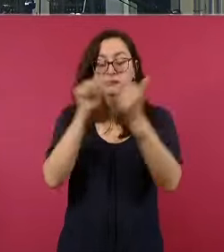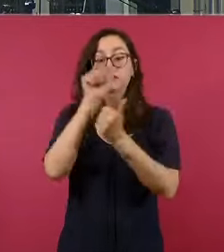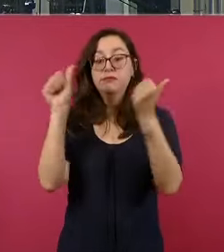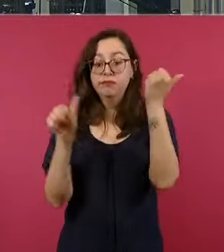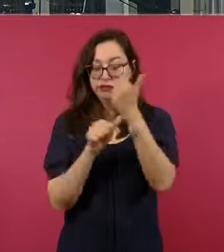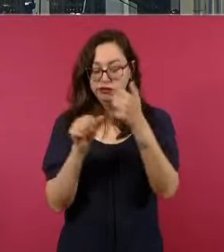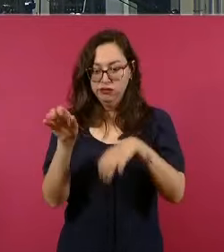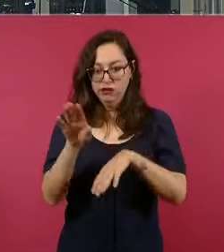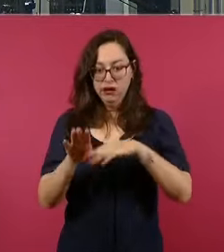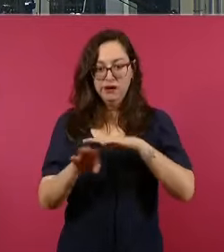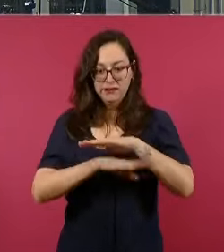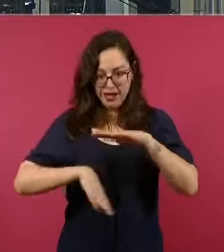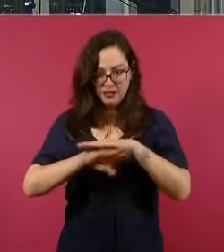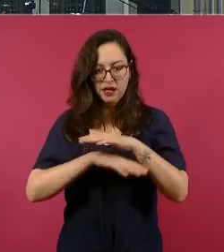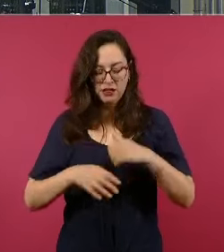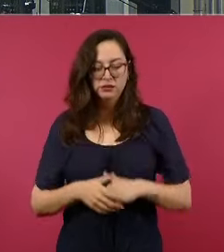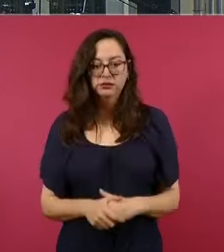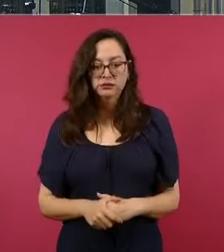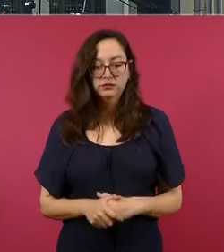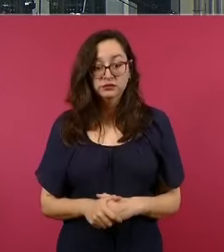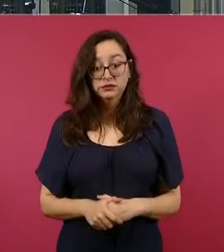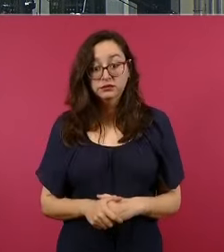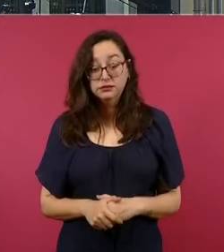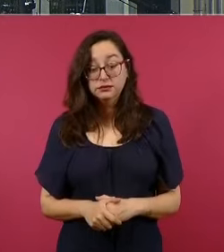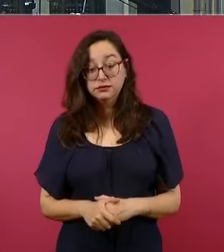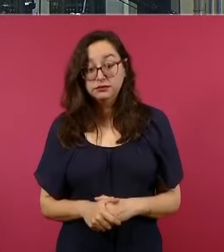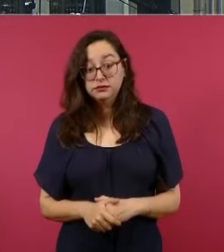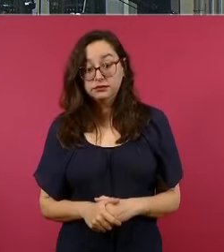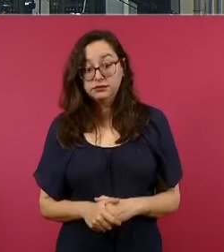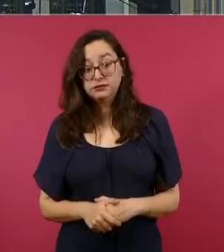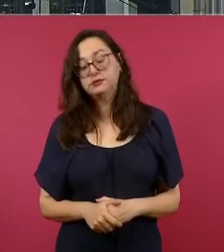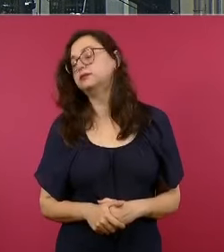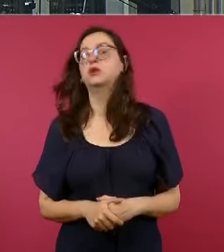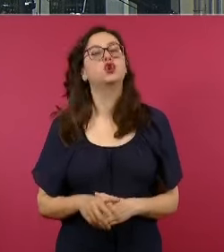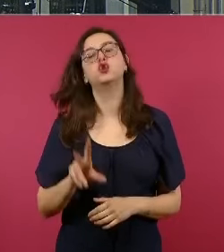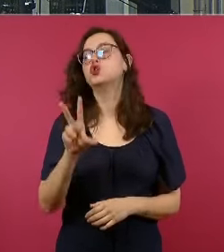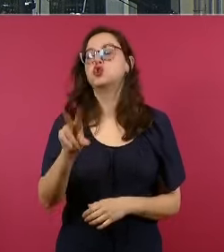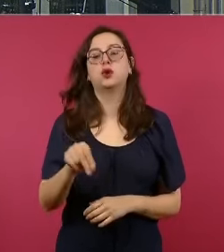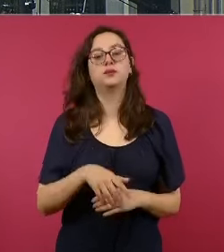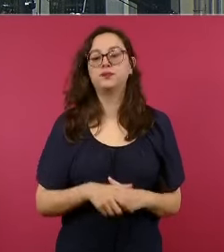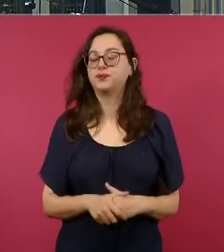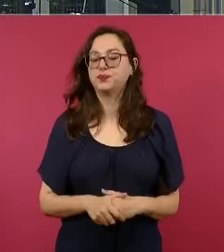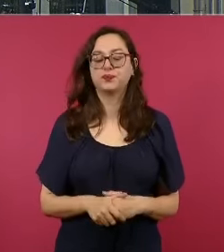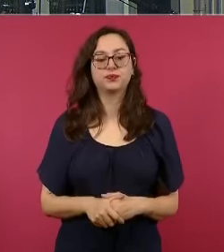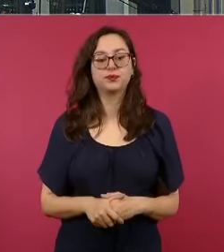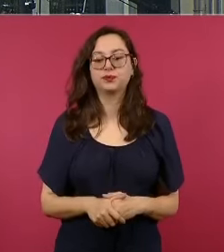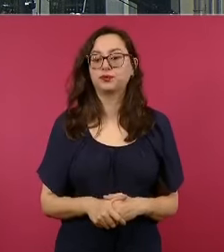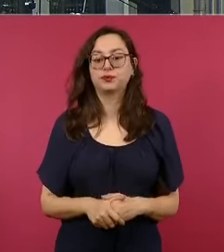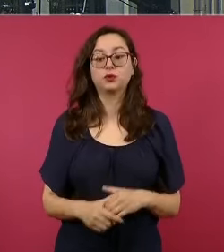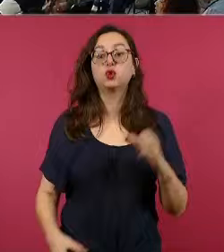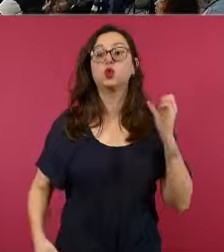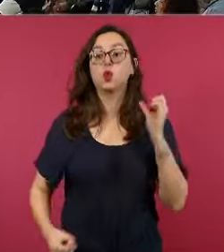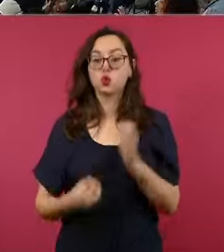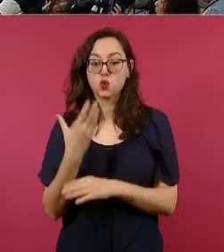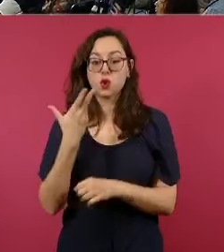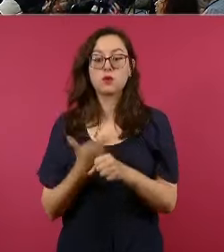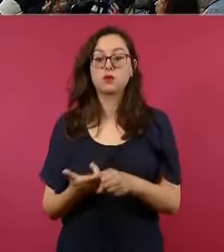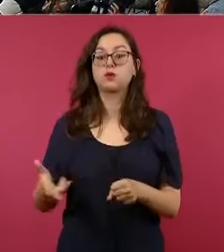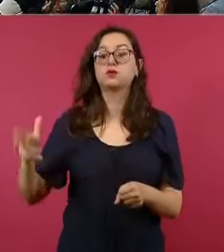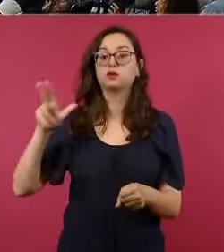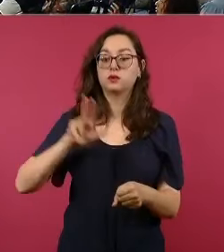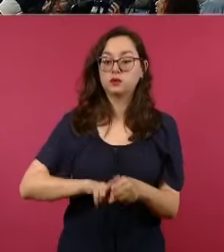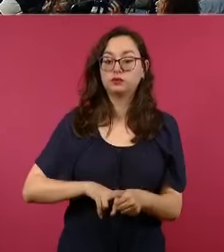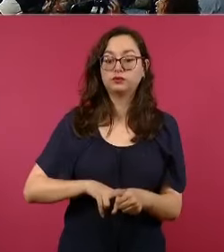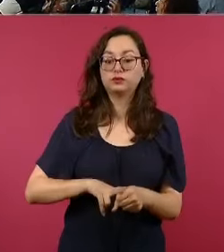cubriría los faltantes de estos nuevos hospitales no en algunos todavía la parte de nuevos hospitales algunos